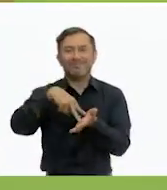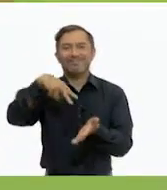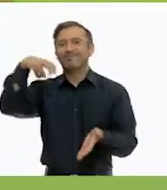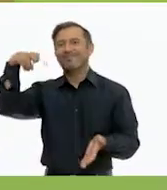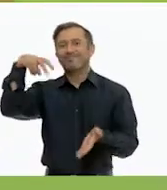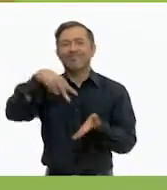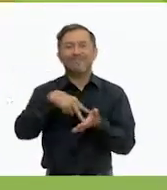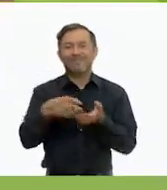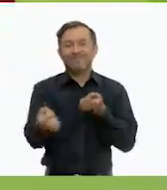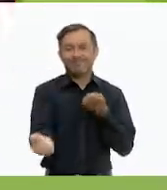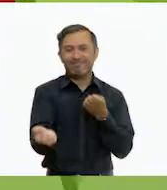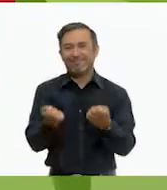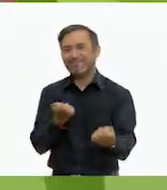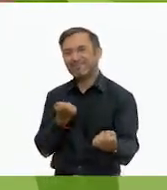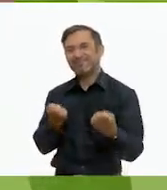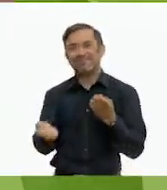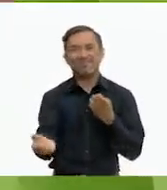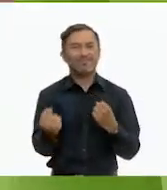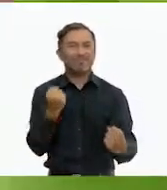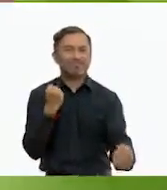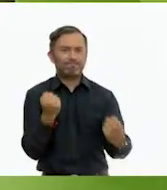y ejercitarse.